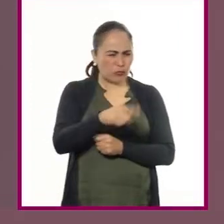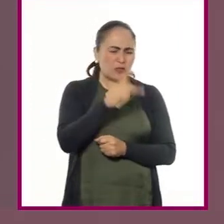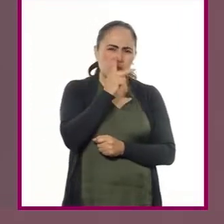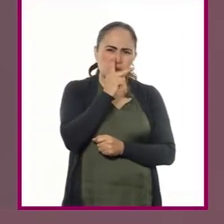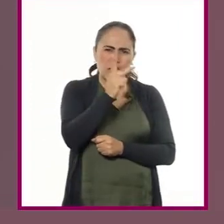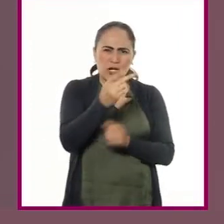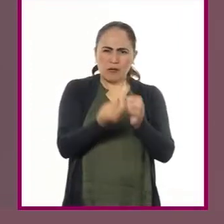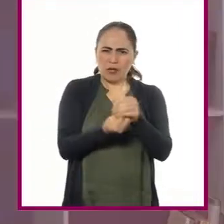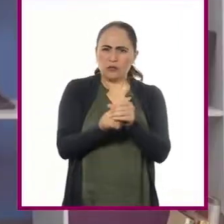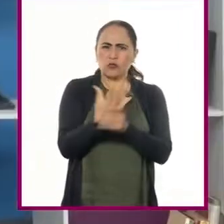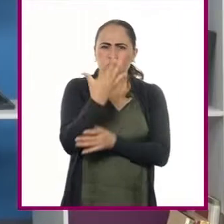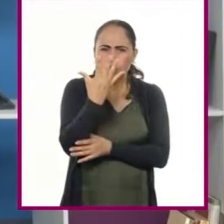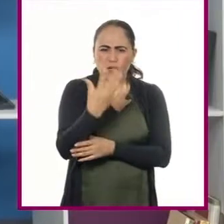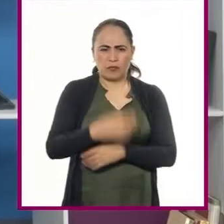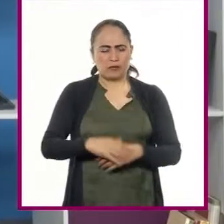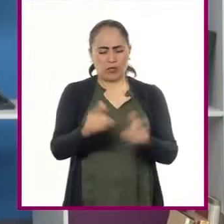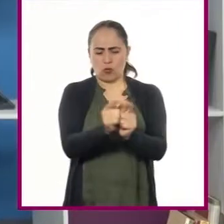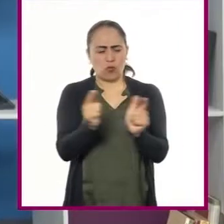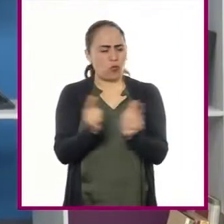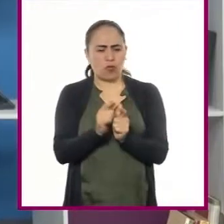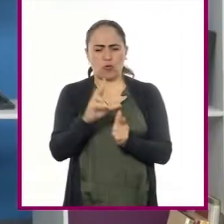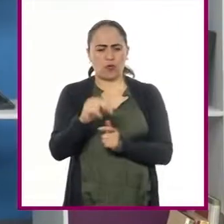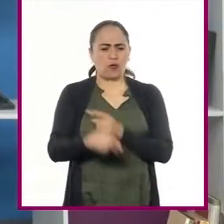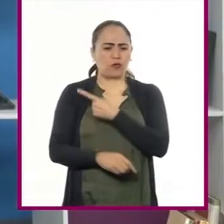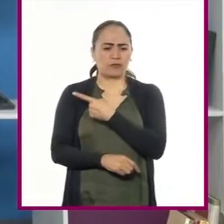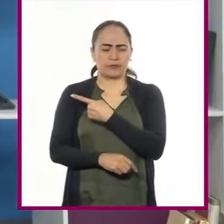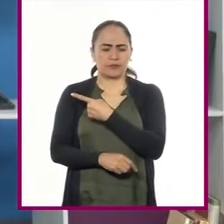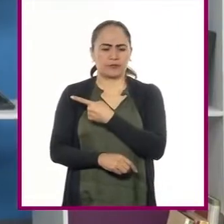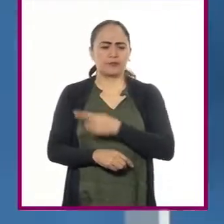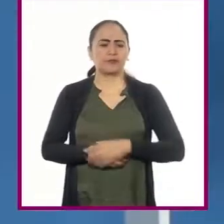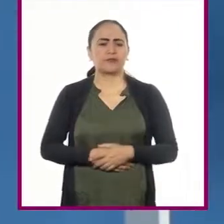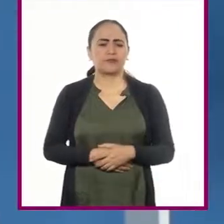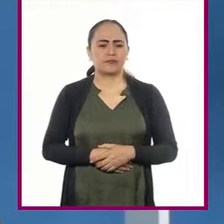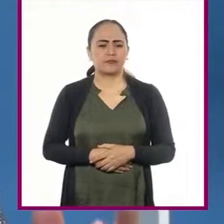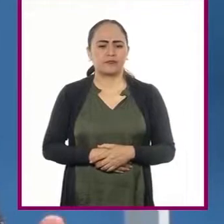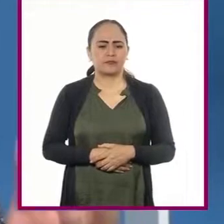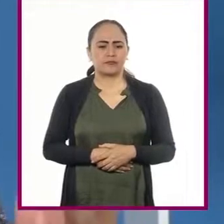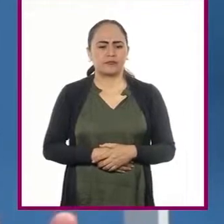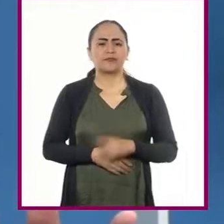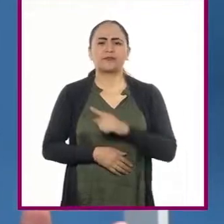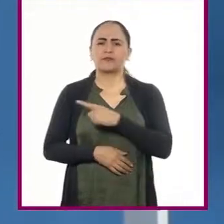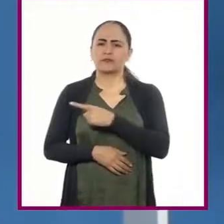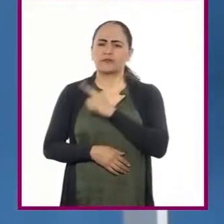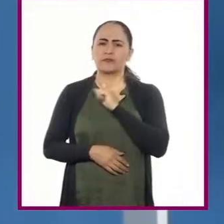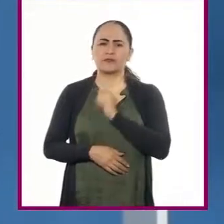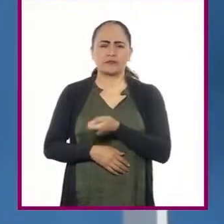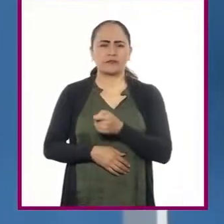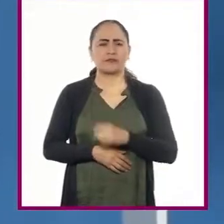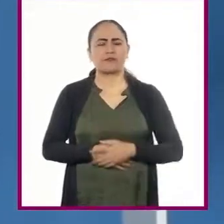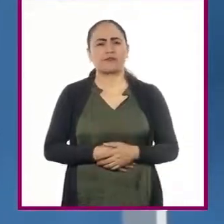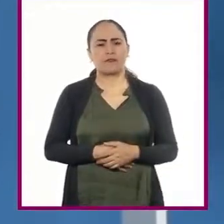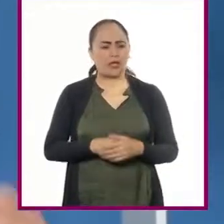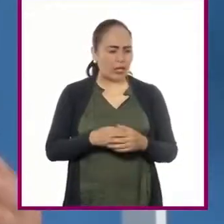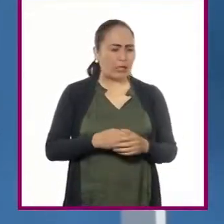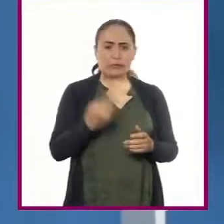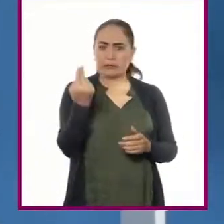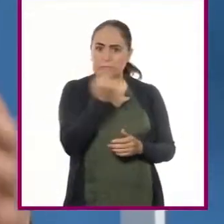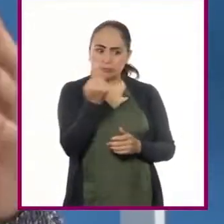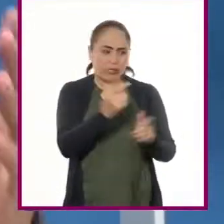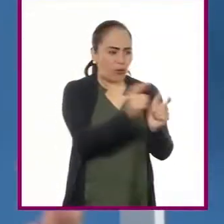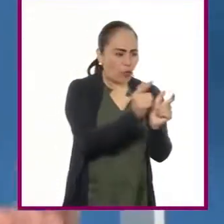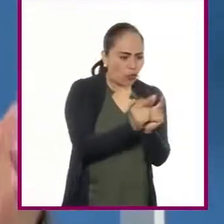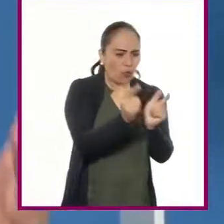términos más que casta, como sambo o mulato. Este impulso por clasificar y